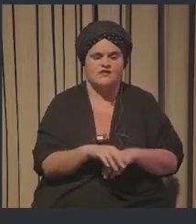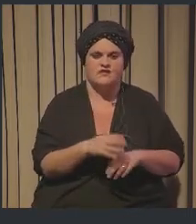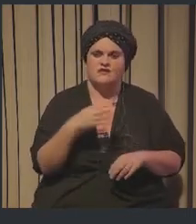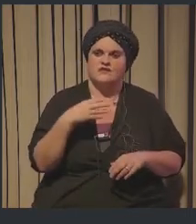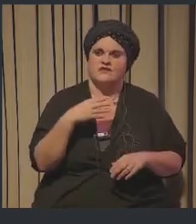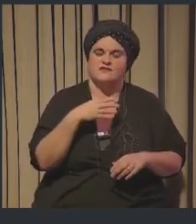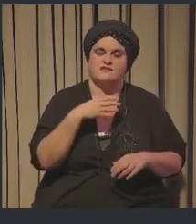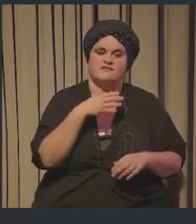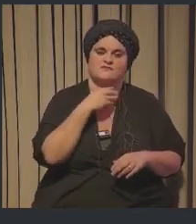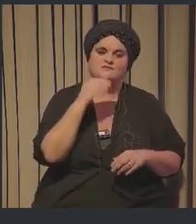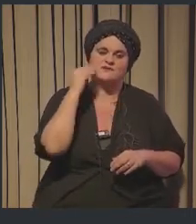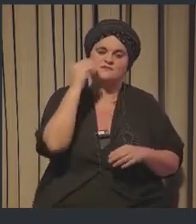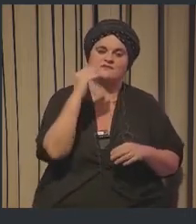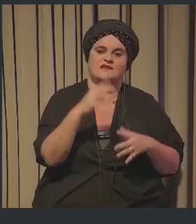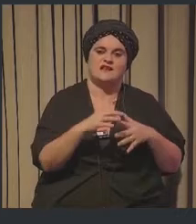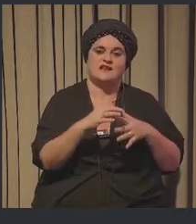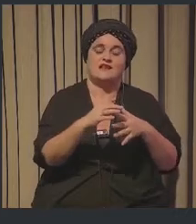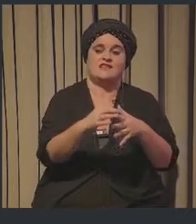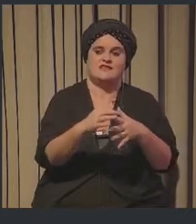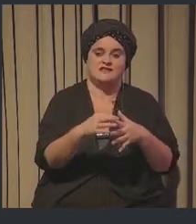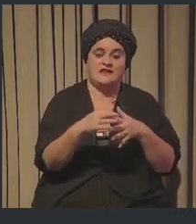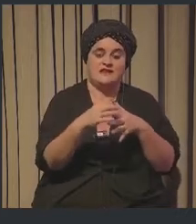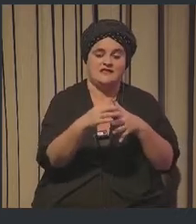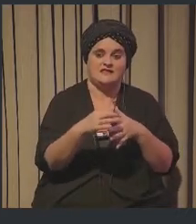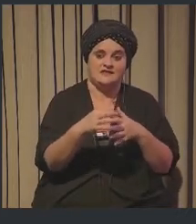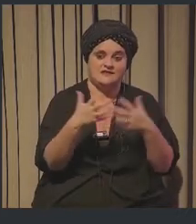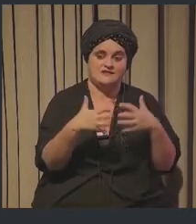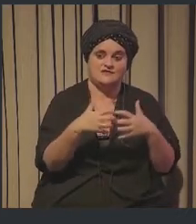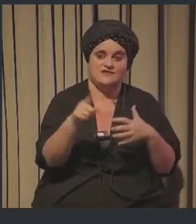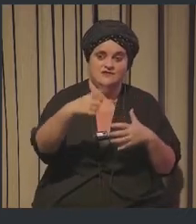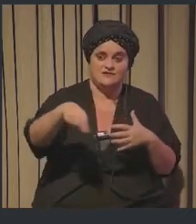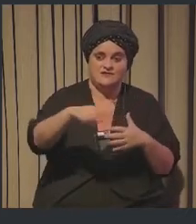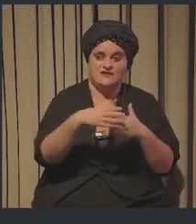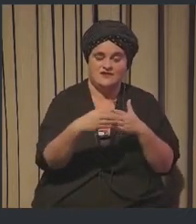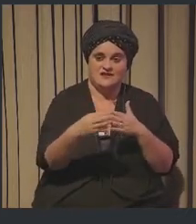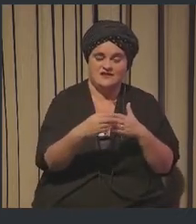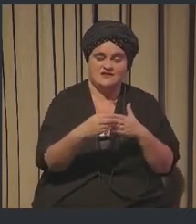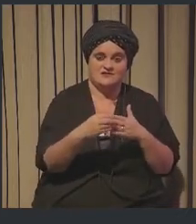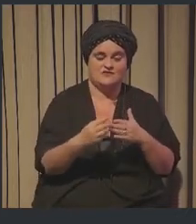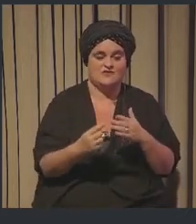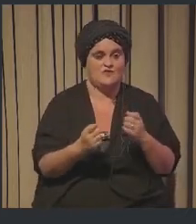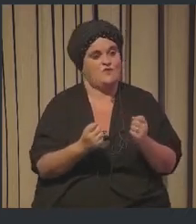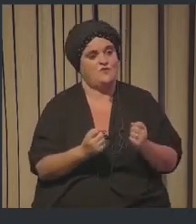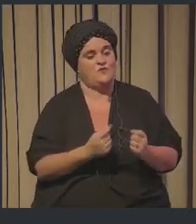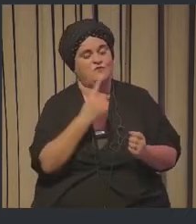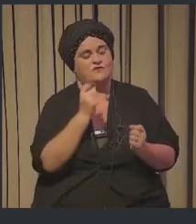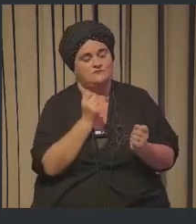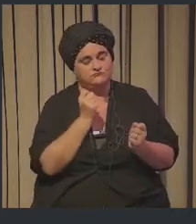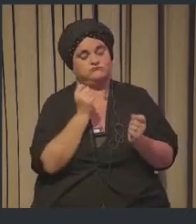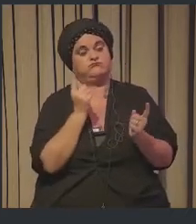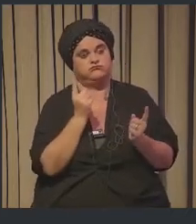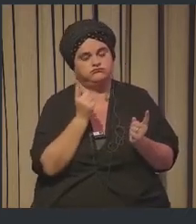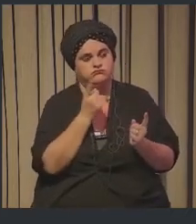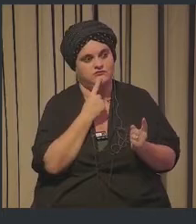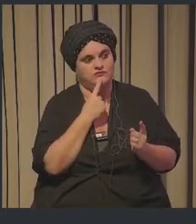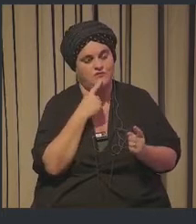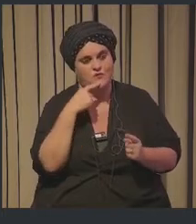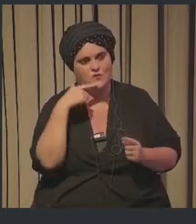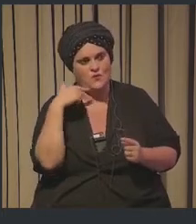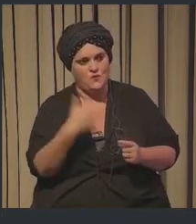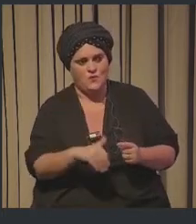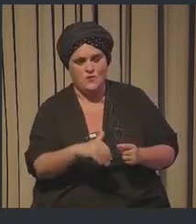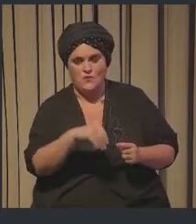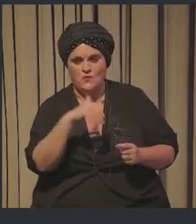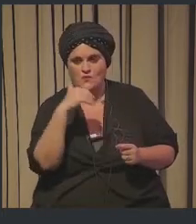líderes, vuestros clientes, los líderes de la industria se despertaron un día y dijeron, oh, esto es